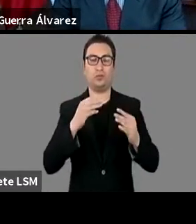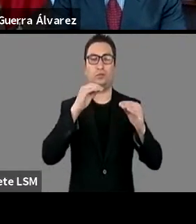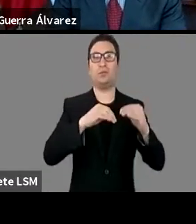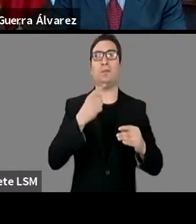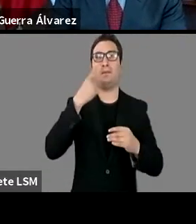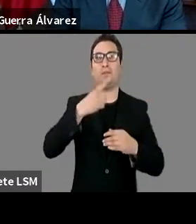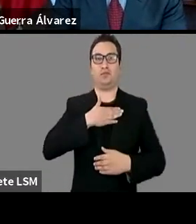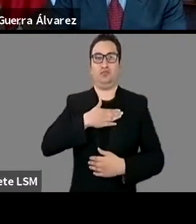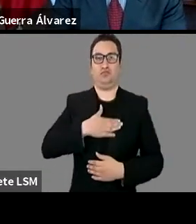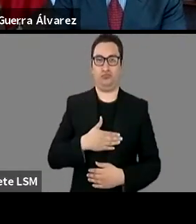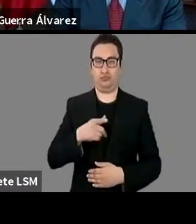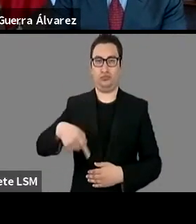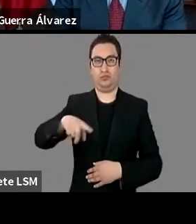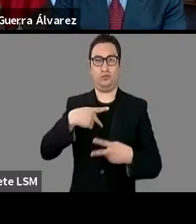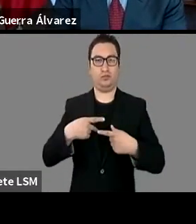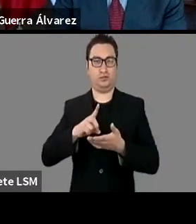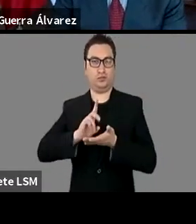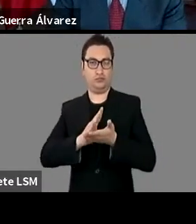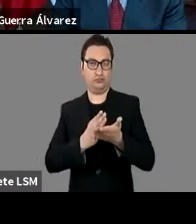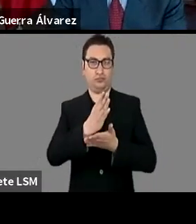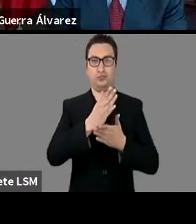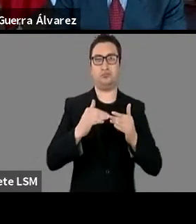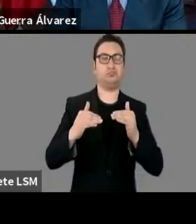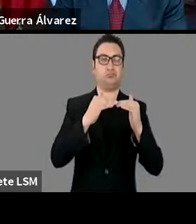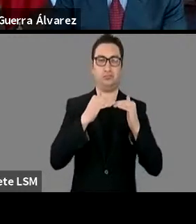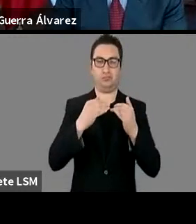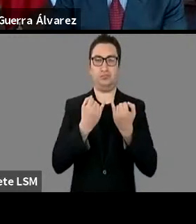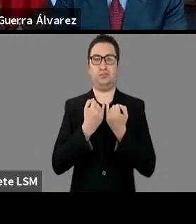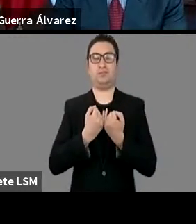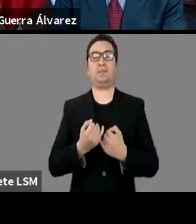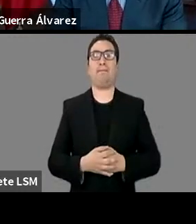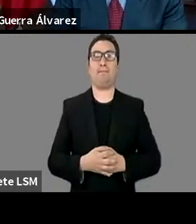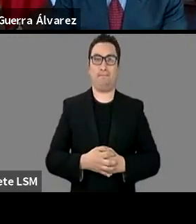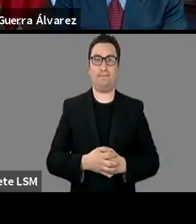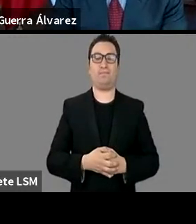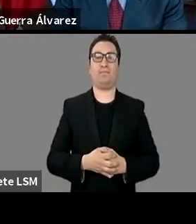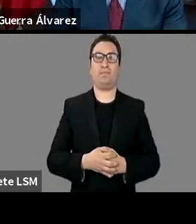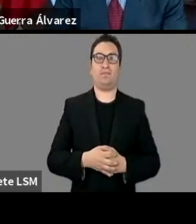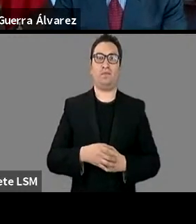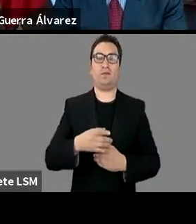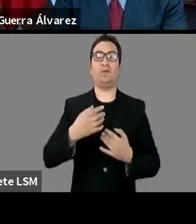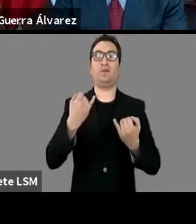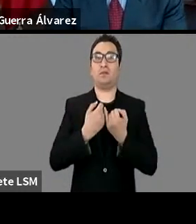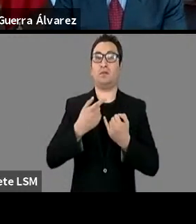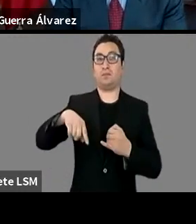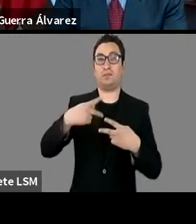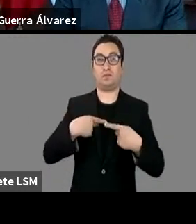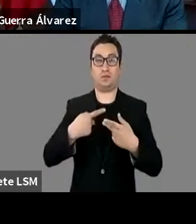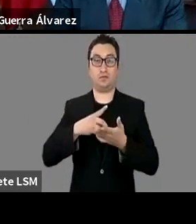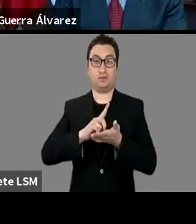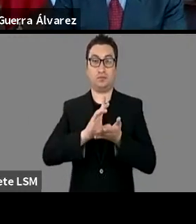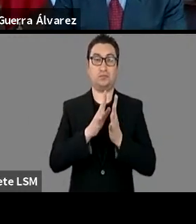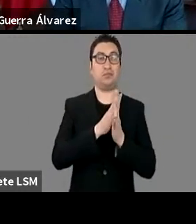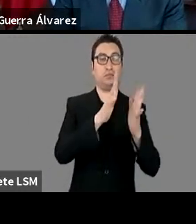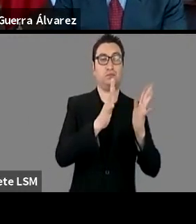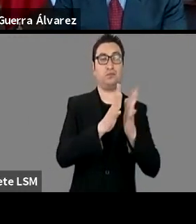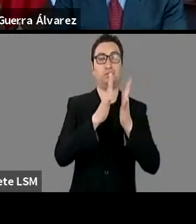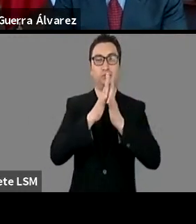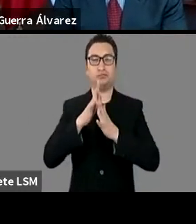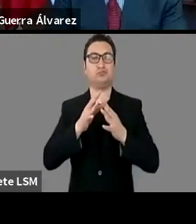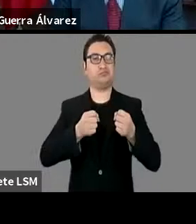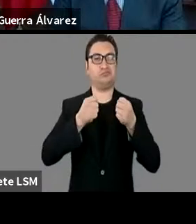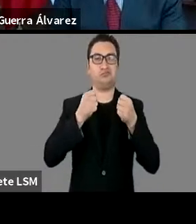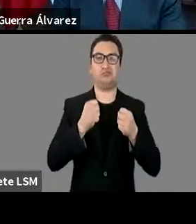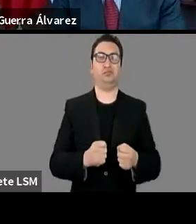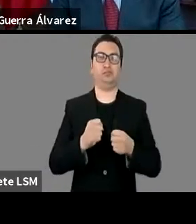material, la implementación de formas de participación que aseguren la inclusión educativa y laboral,